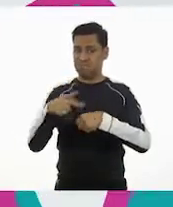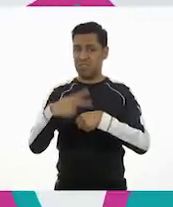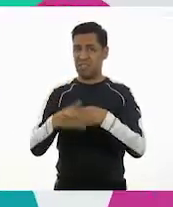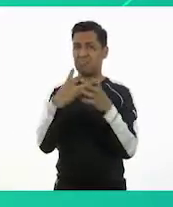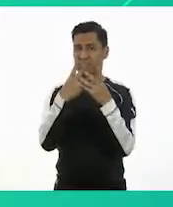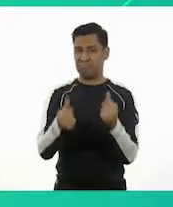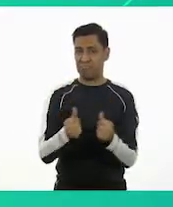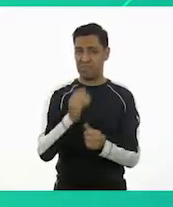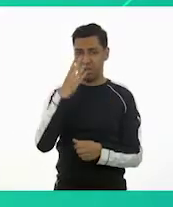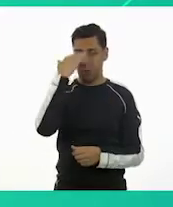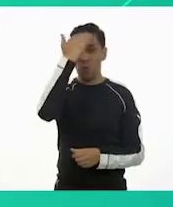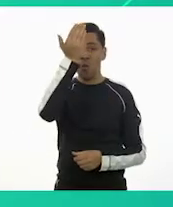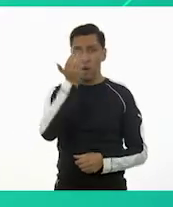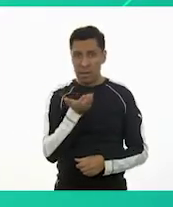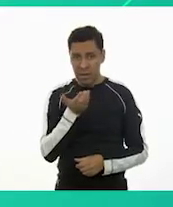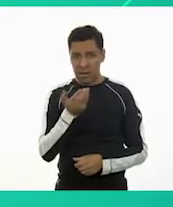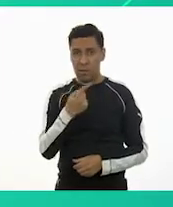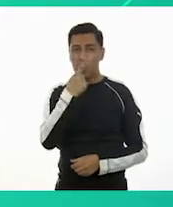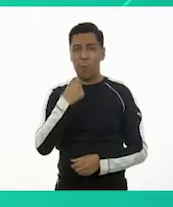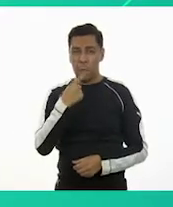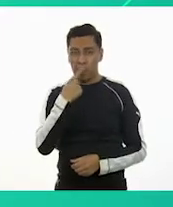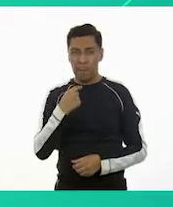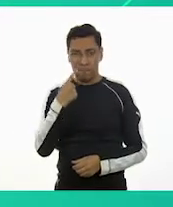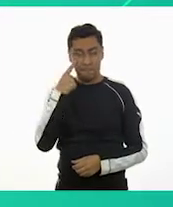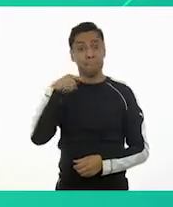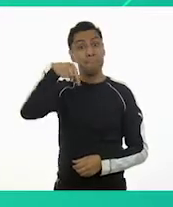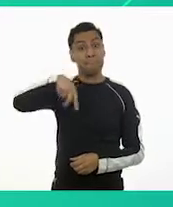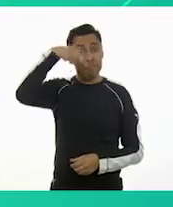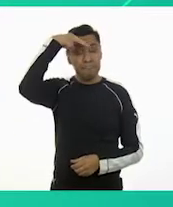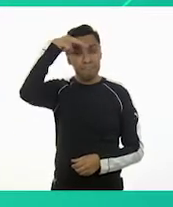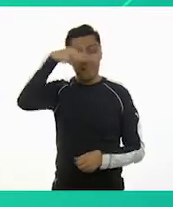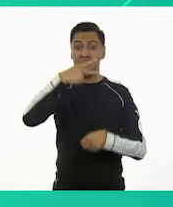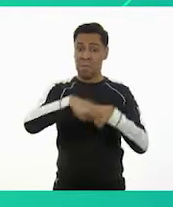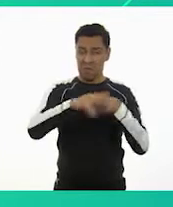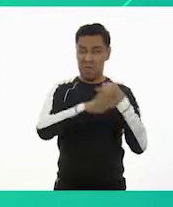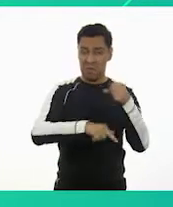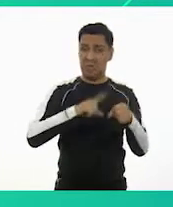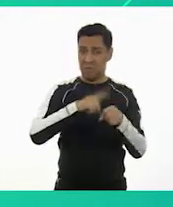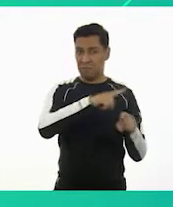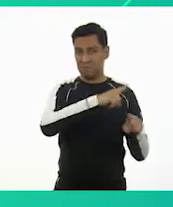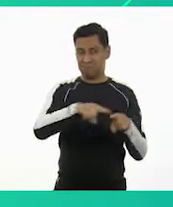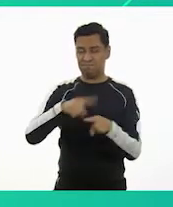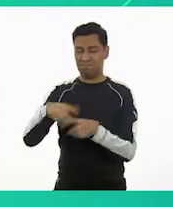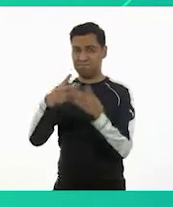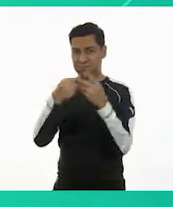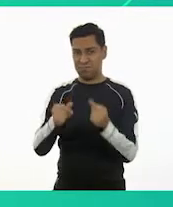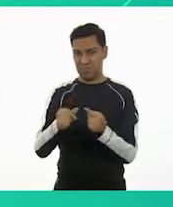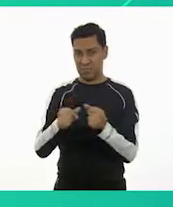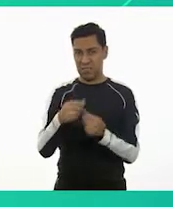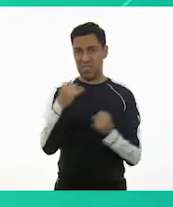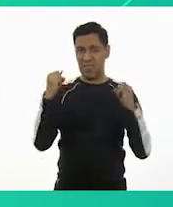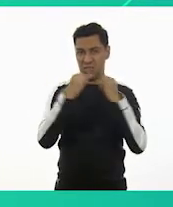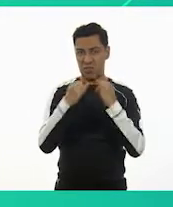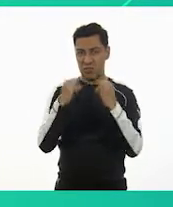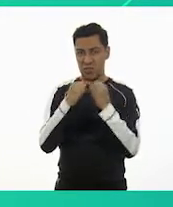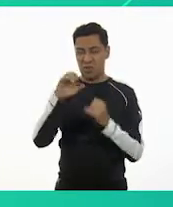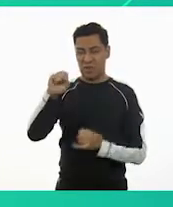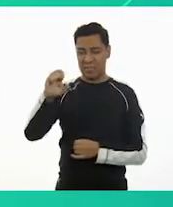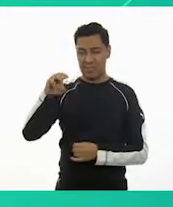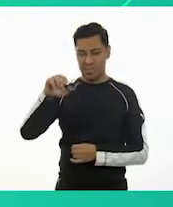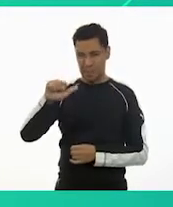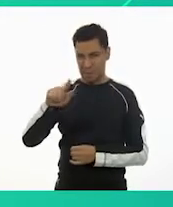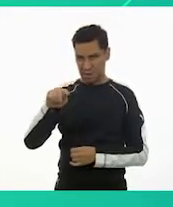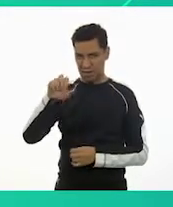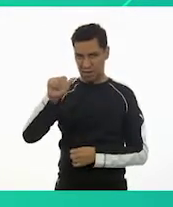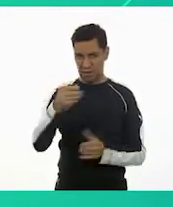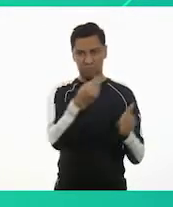En México se usa el método de evaluación de especies en riesgo que utiliza la Semarnat para clasificarlos. Con este se desarrollaron 4